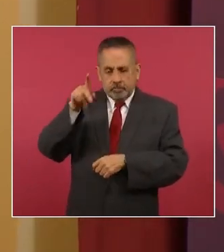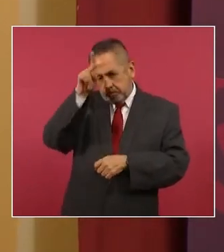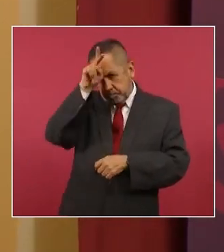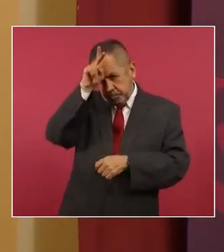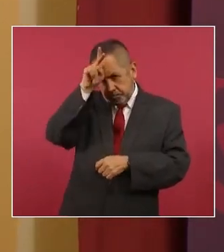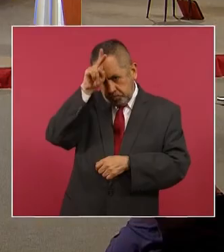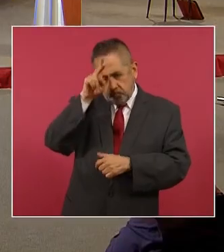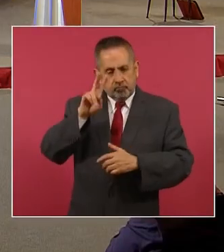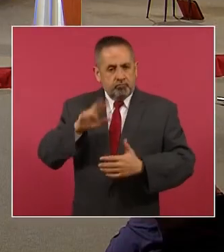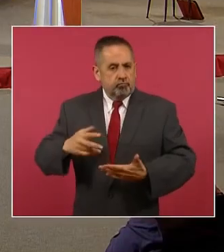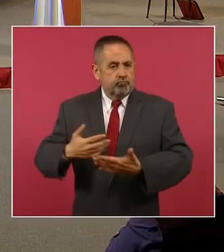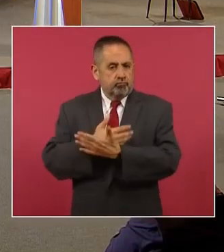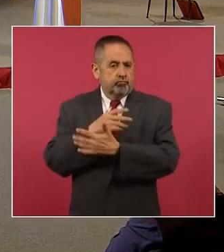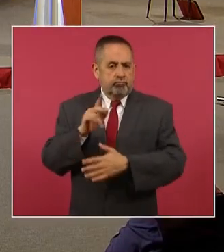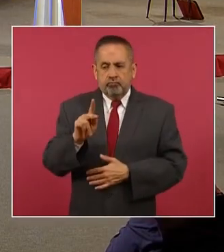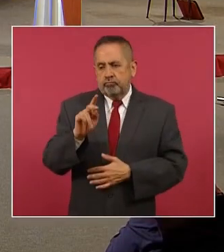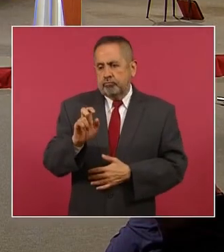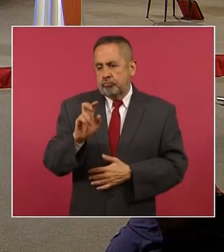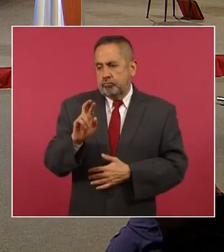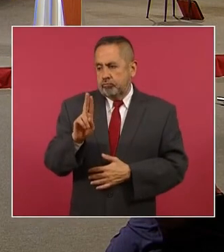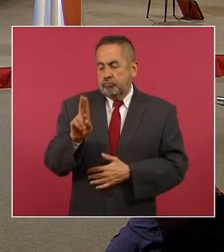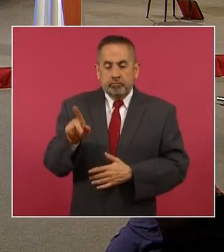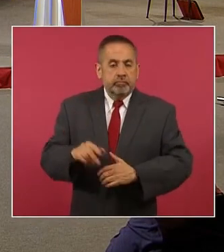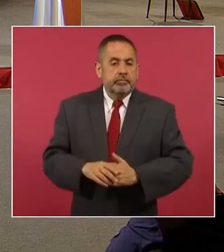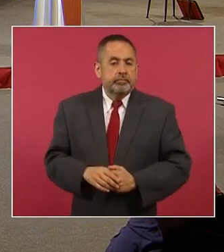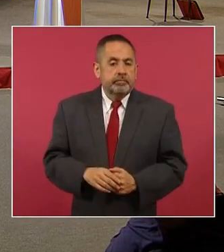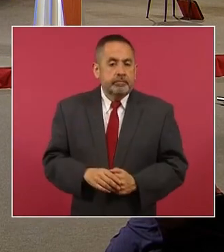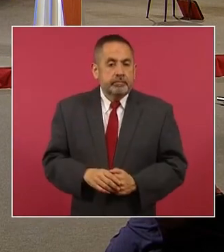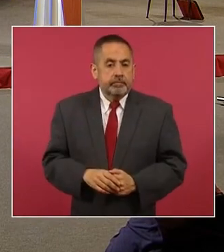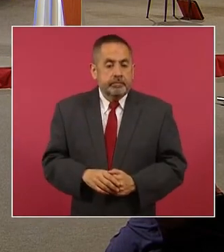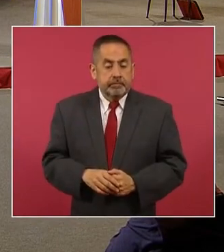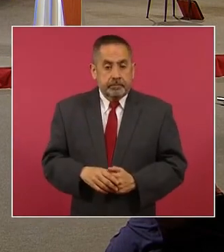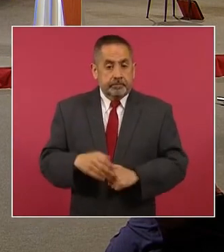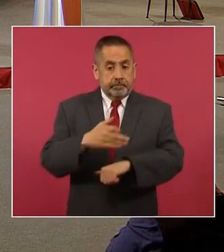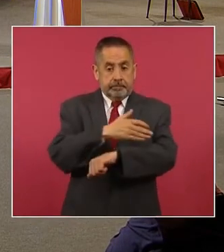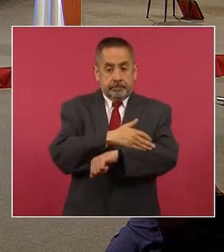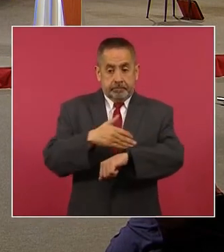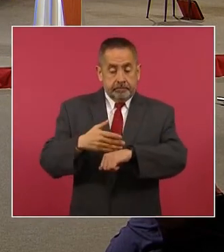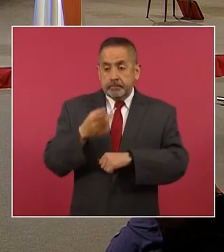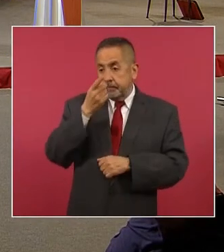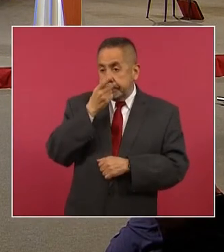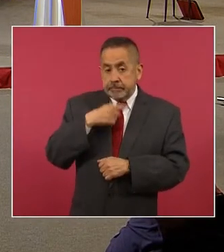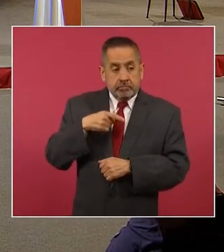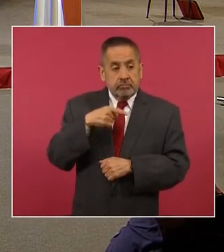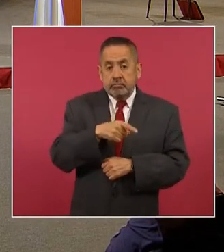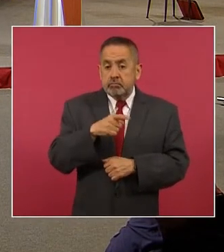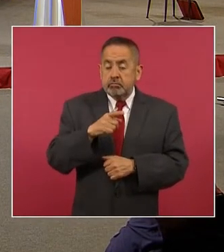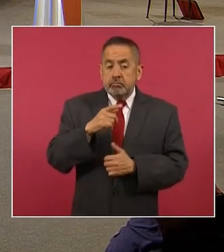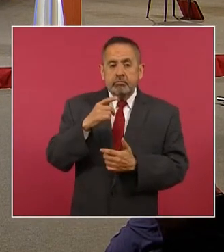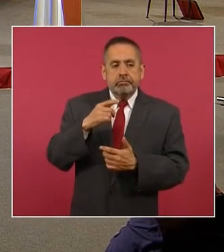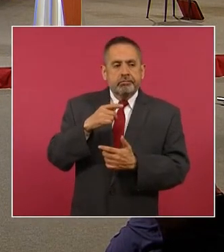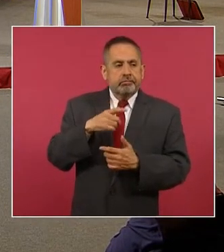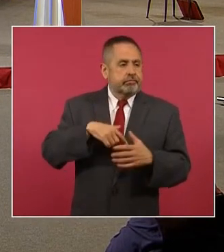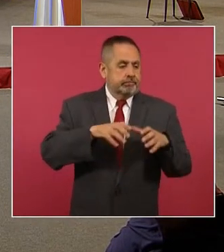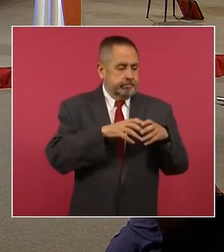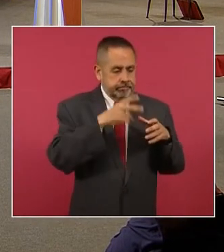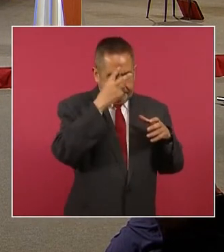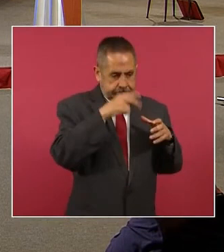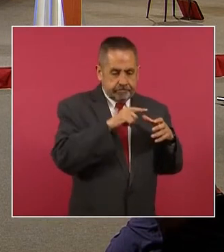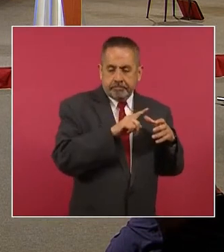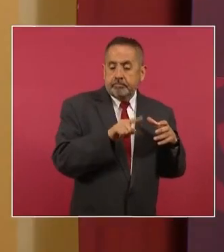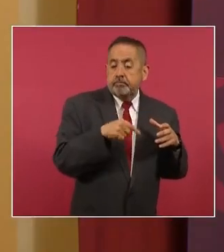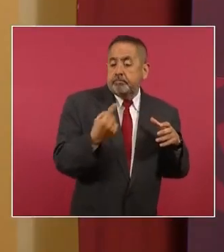peruano. La familia nos dice que le fueron violados sus derechos desde el momento de su